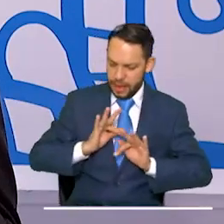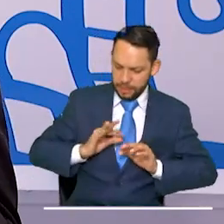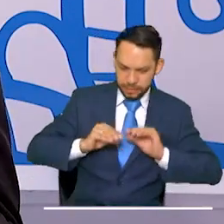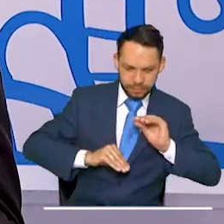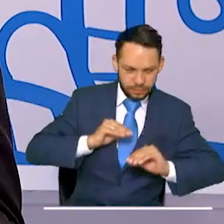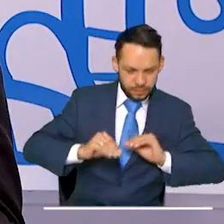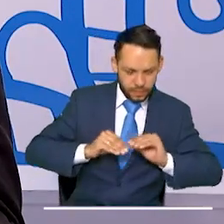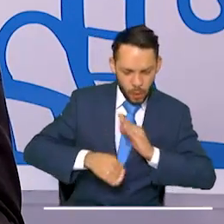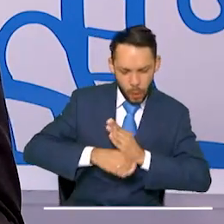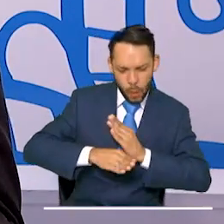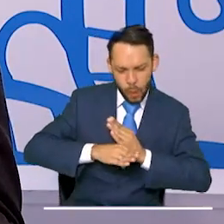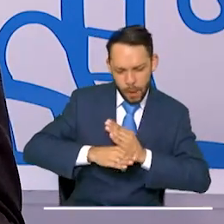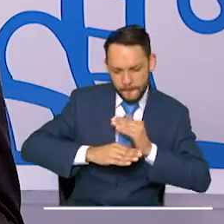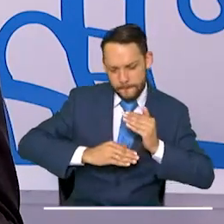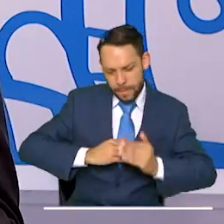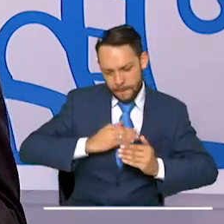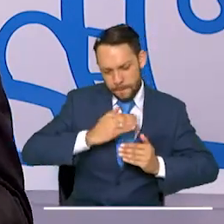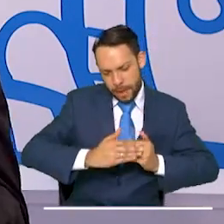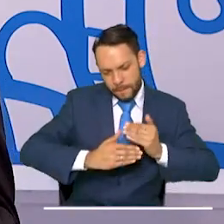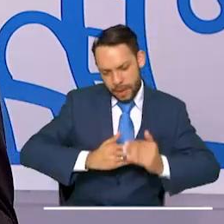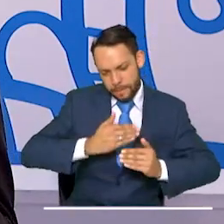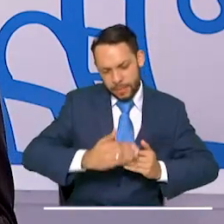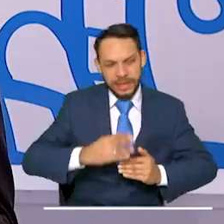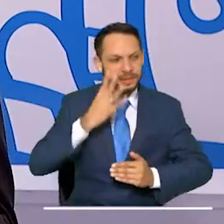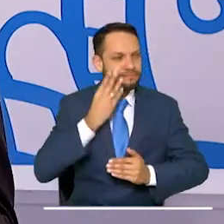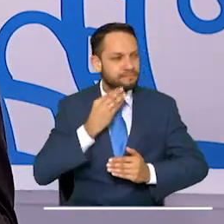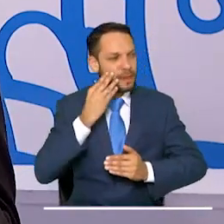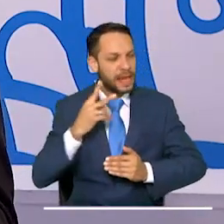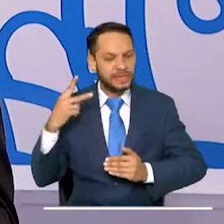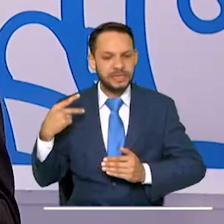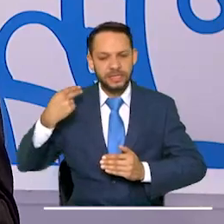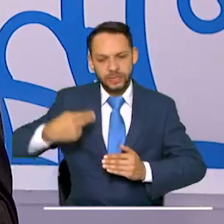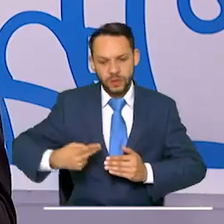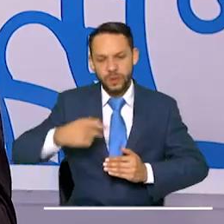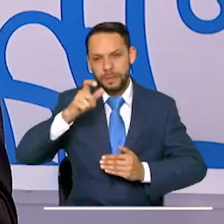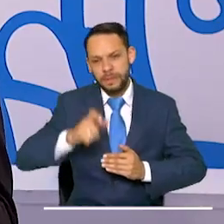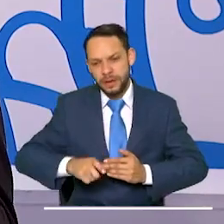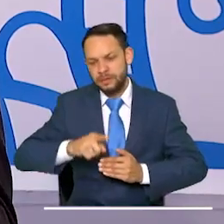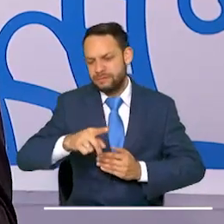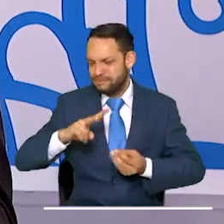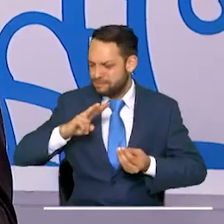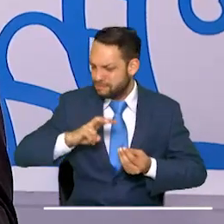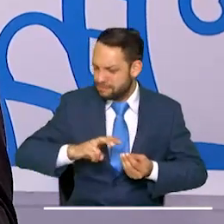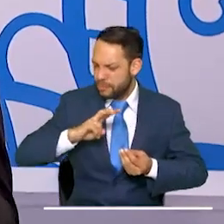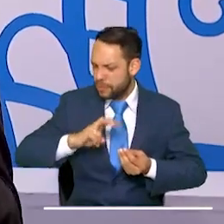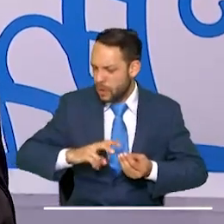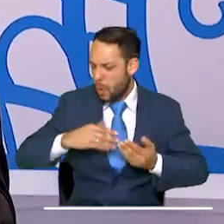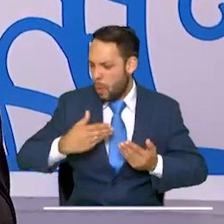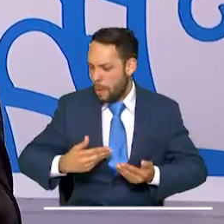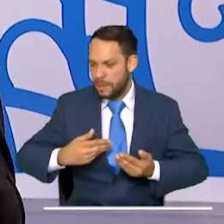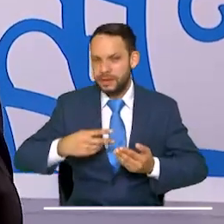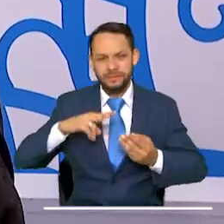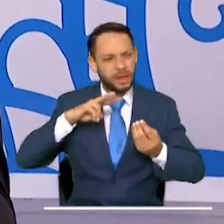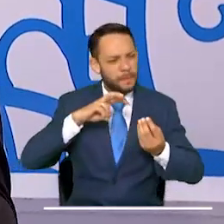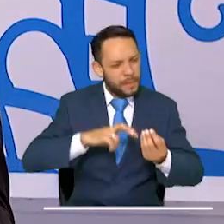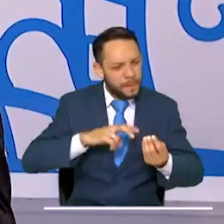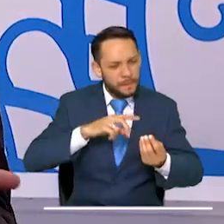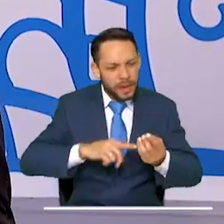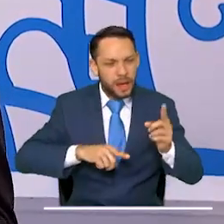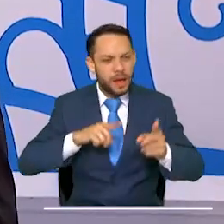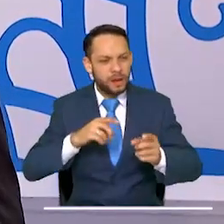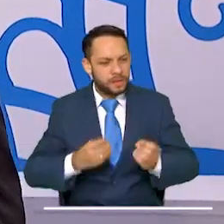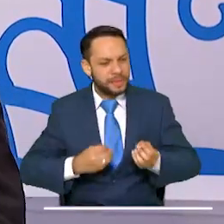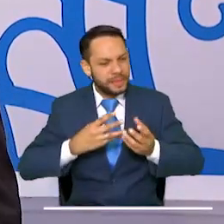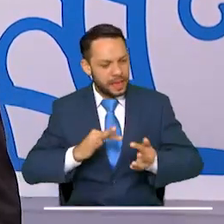si uno mira en las historias de las sociedades antiguas, pues siempre ha habido una especie de terapia en